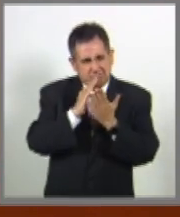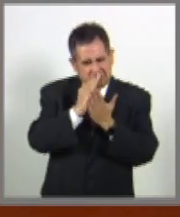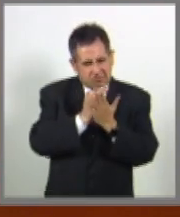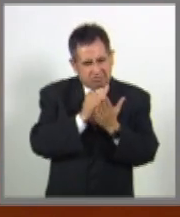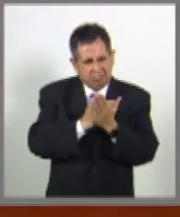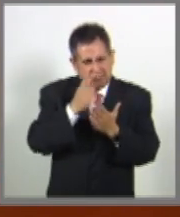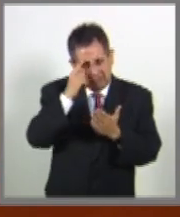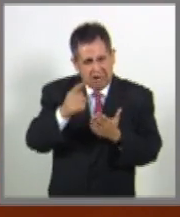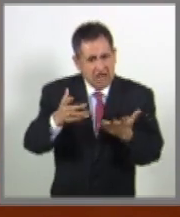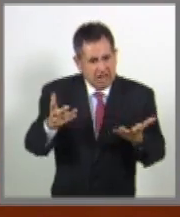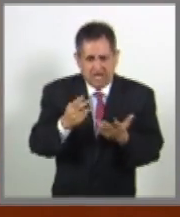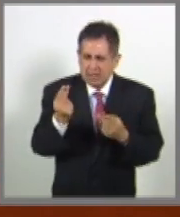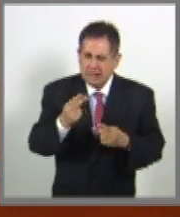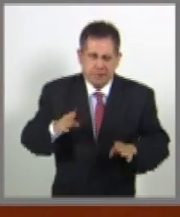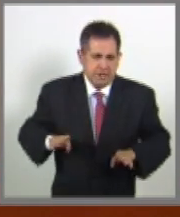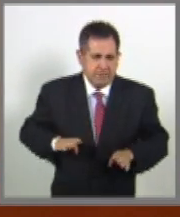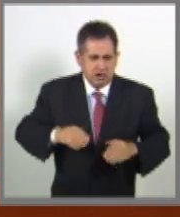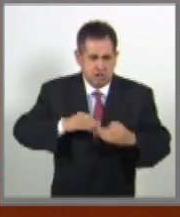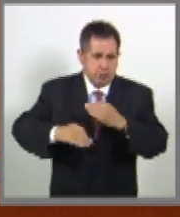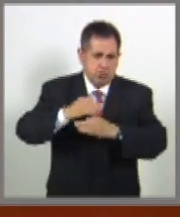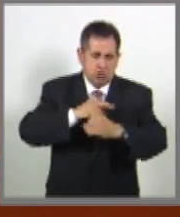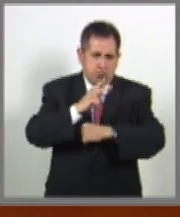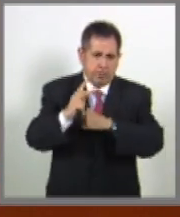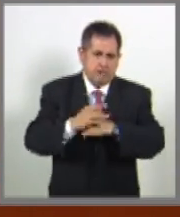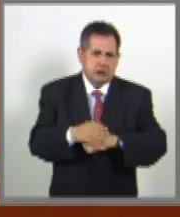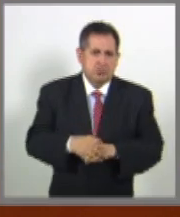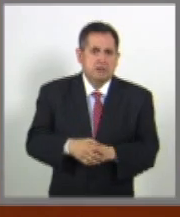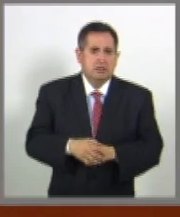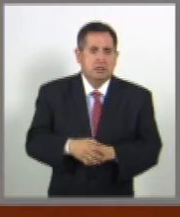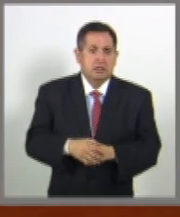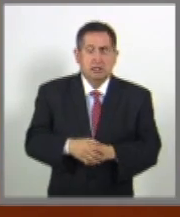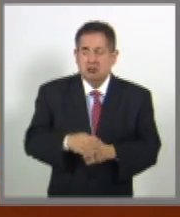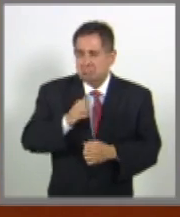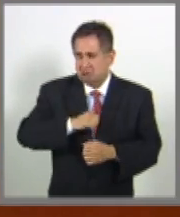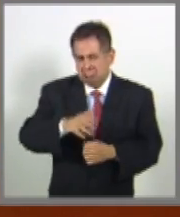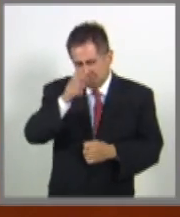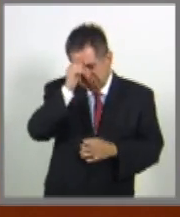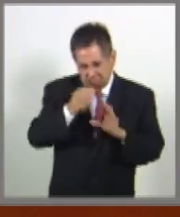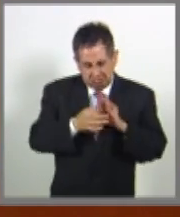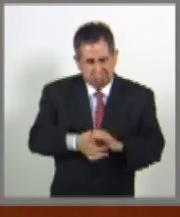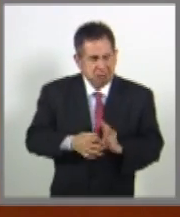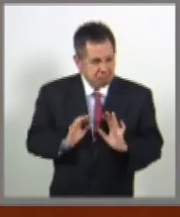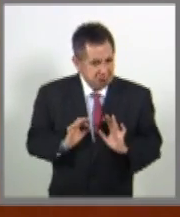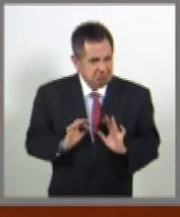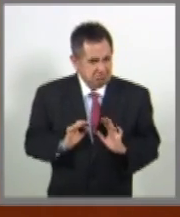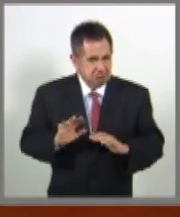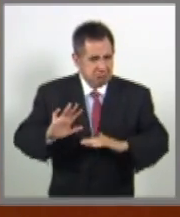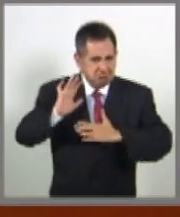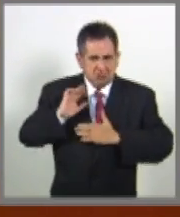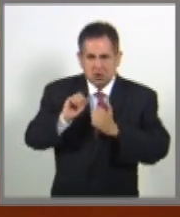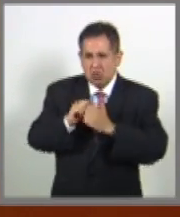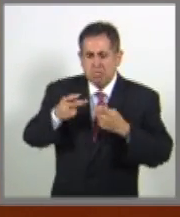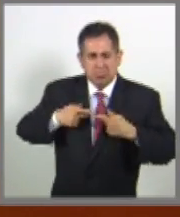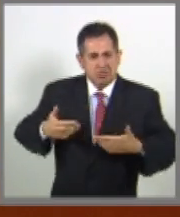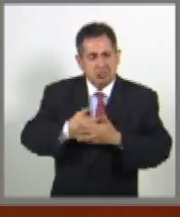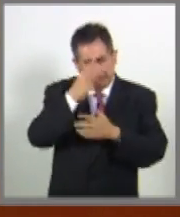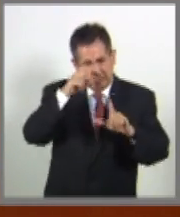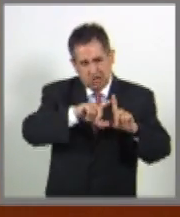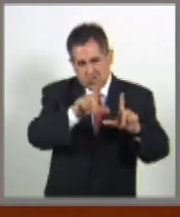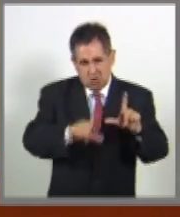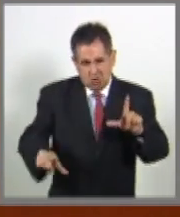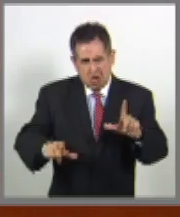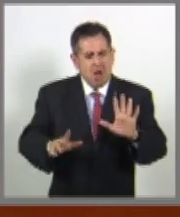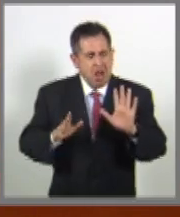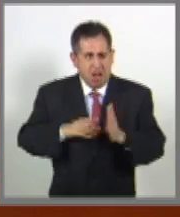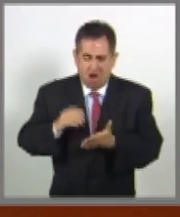que sean de beneficio para nuestro país. Acorde a nuestro compromiso adquirido con los mexicanos en la